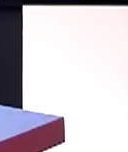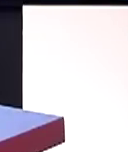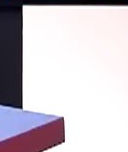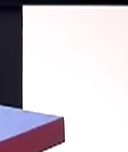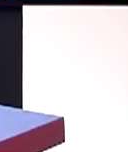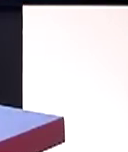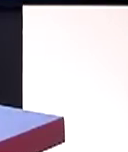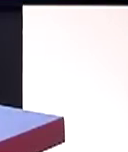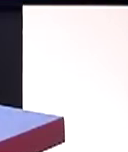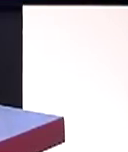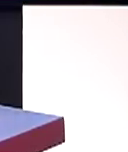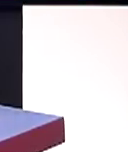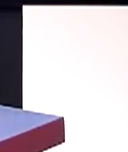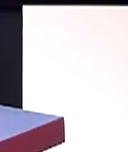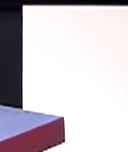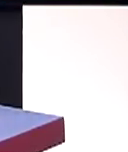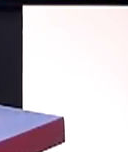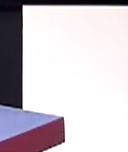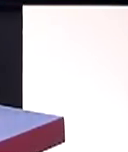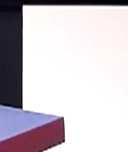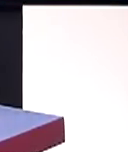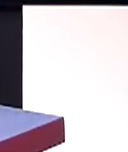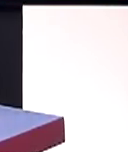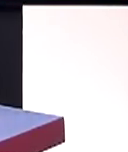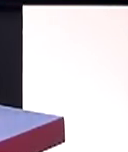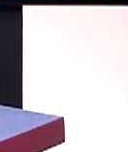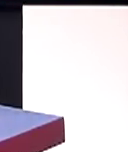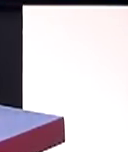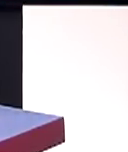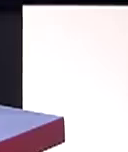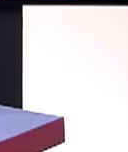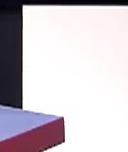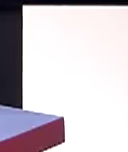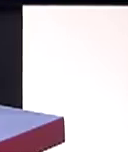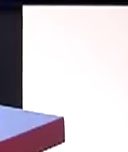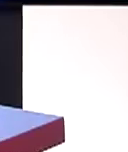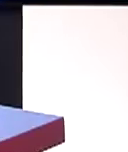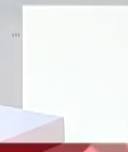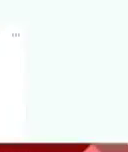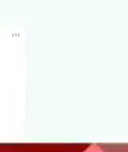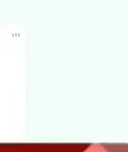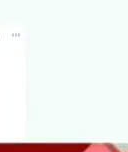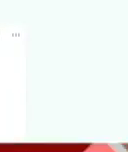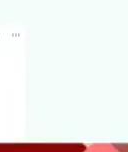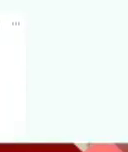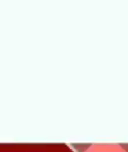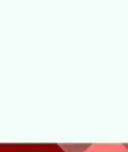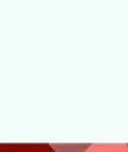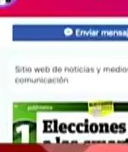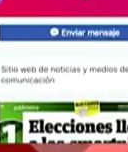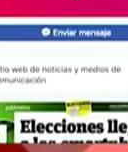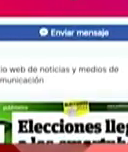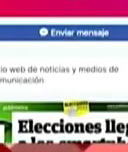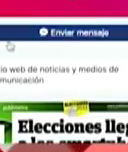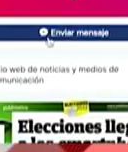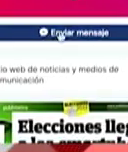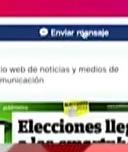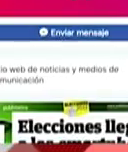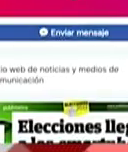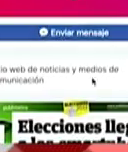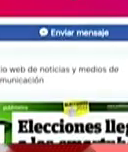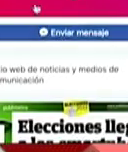mucho más alentadoras y que tienen que ver con nuestro país, Alejandro García Romero, el coordinador del Laboratorio de Innovación de